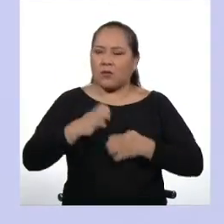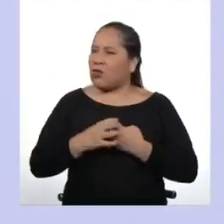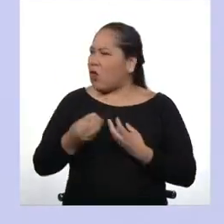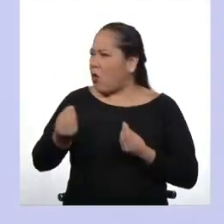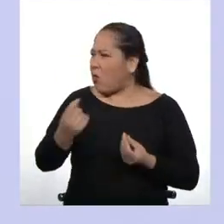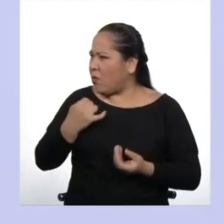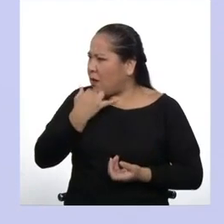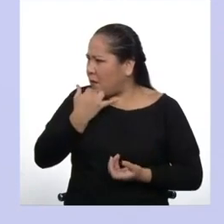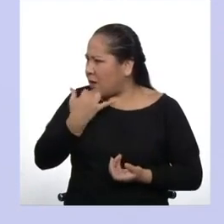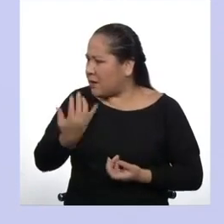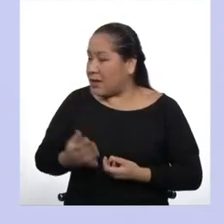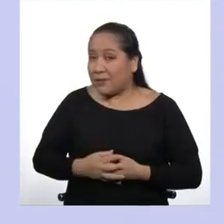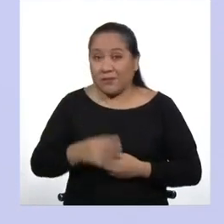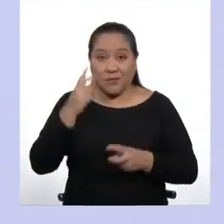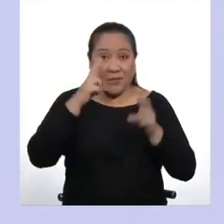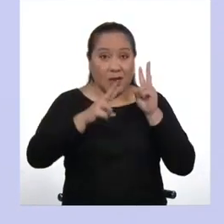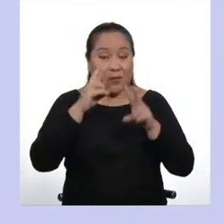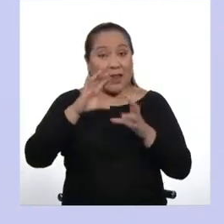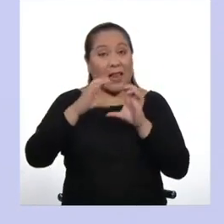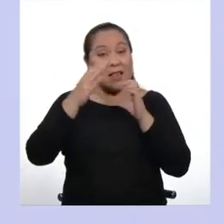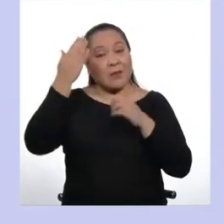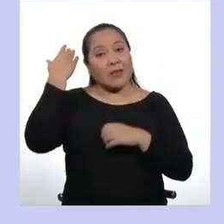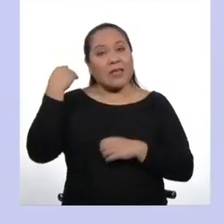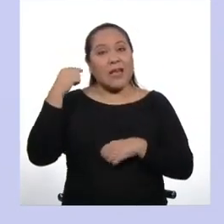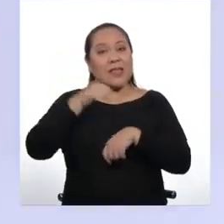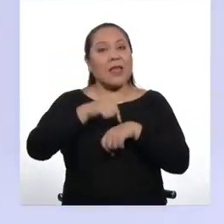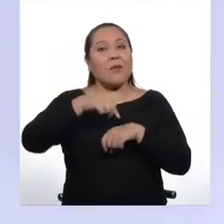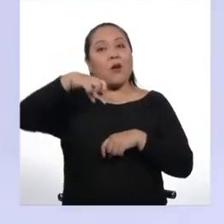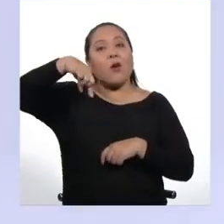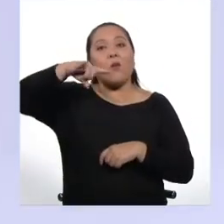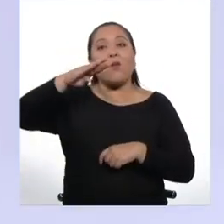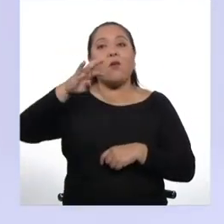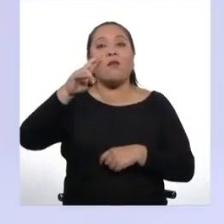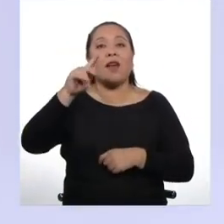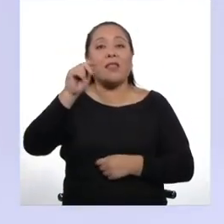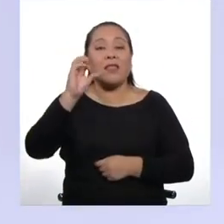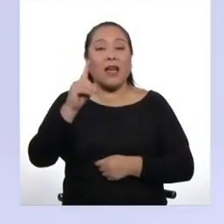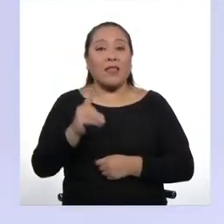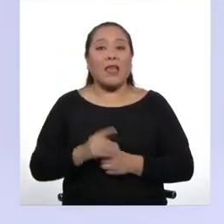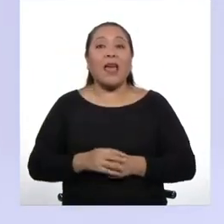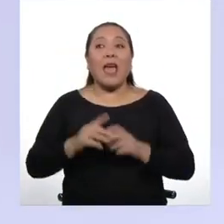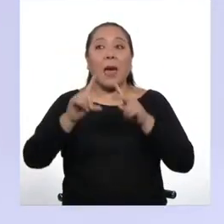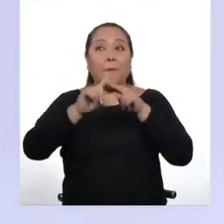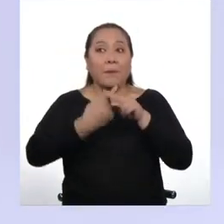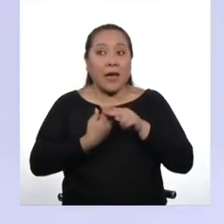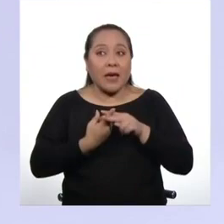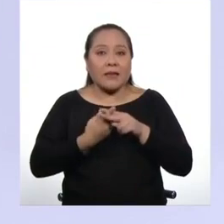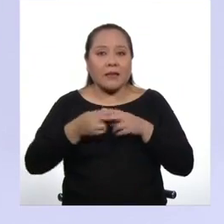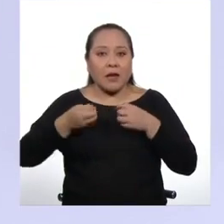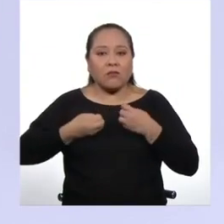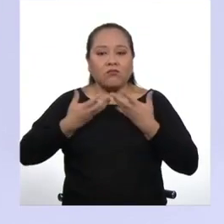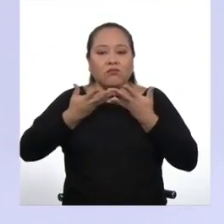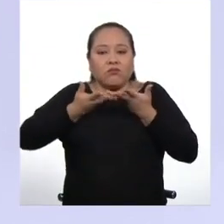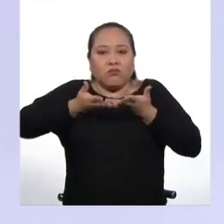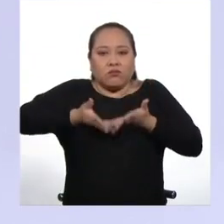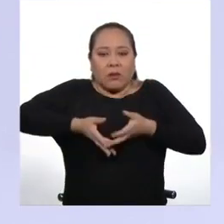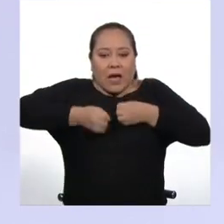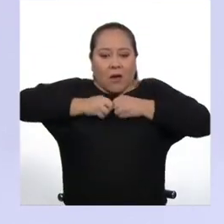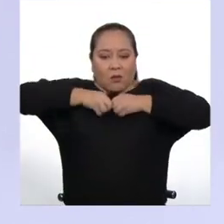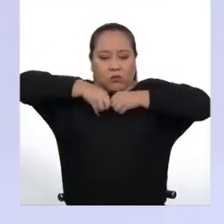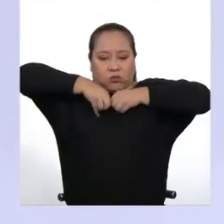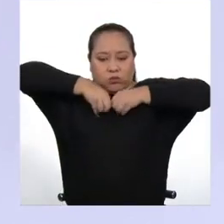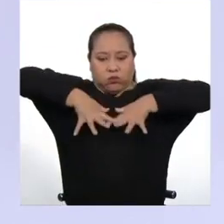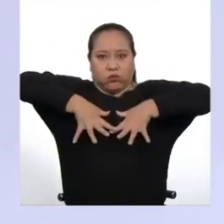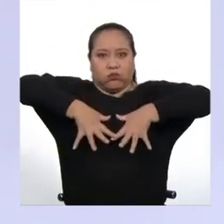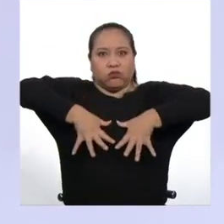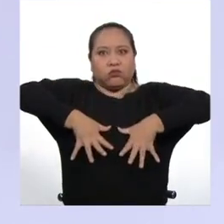eso? Vimos la actividad pasada que durante la pubertad se da inicio a la producción y luego liberación de